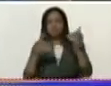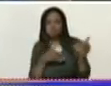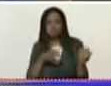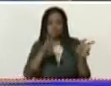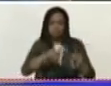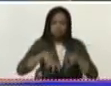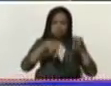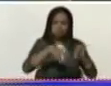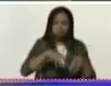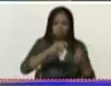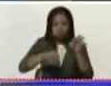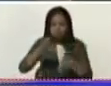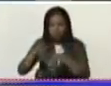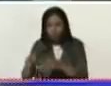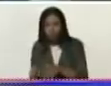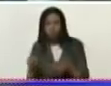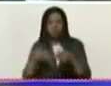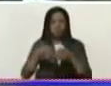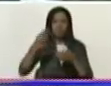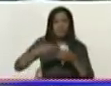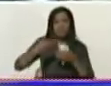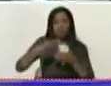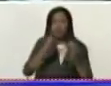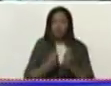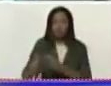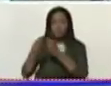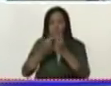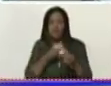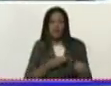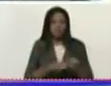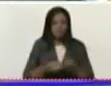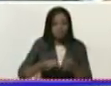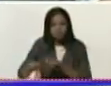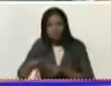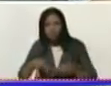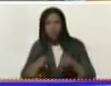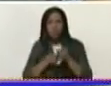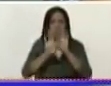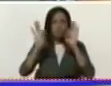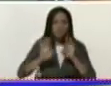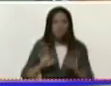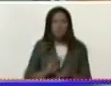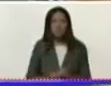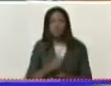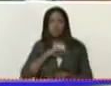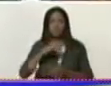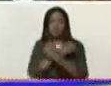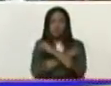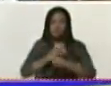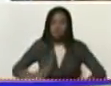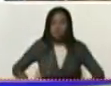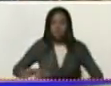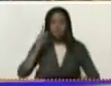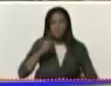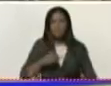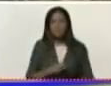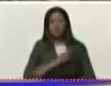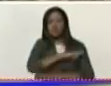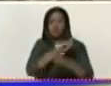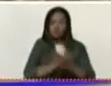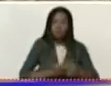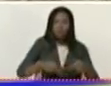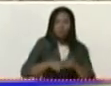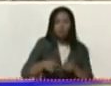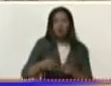agricultura, del petróleo, de la economía, de las finanzas, en el campo de nuestra amada Fuerza Armada Nacional Bolivariana y el fortalecimiento